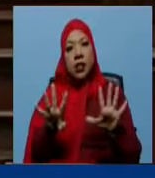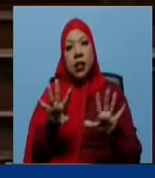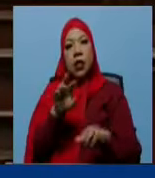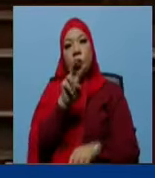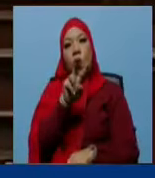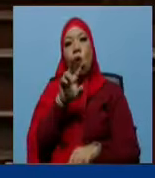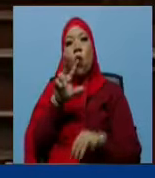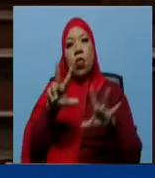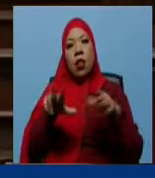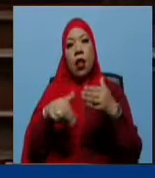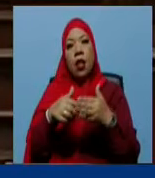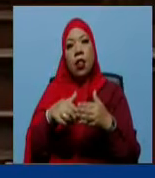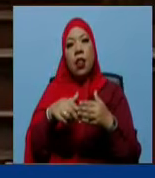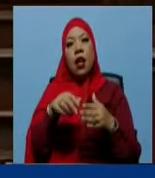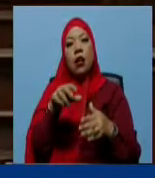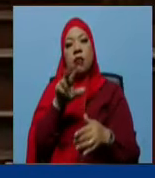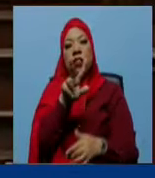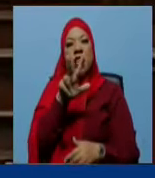30, 35.